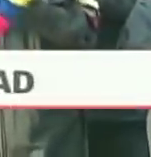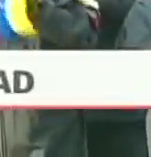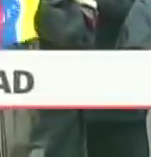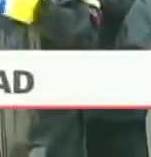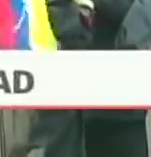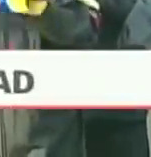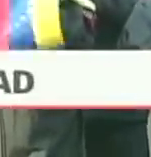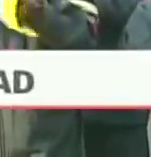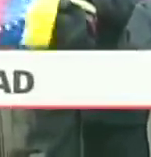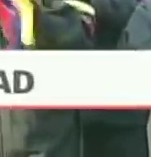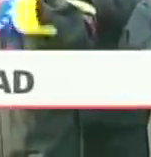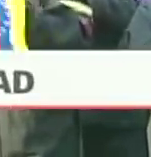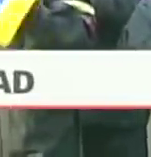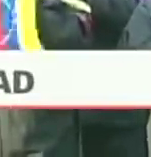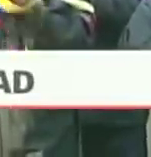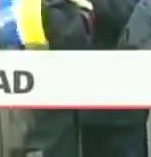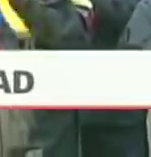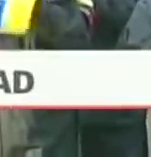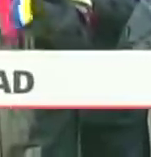¡Bomba! ¡Marra!